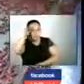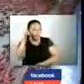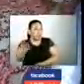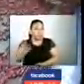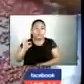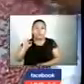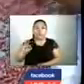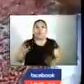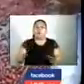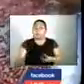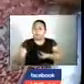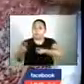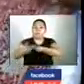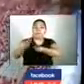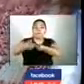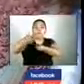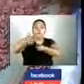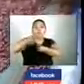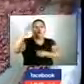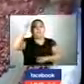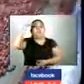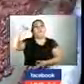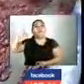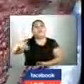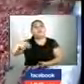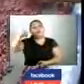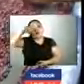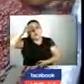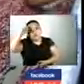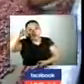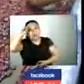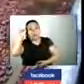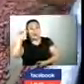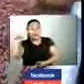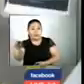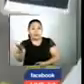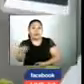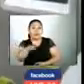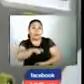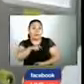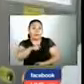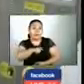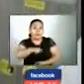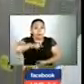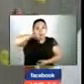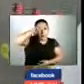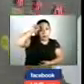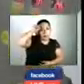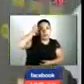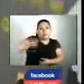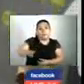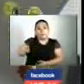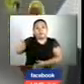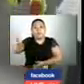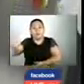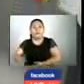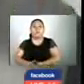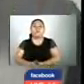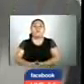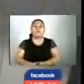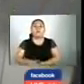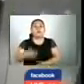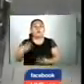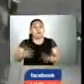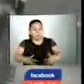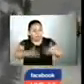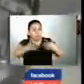generación de empleo para mujeres, quienes cada día se encargan de llevar el sustento a su hogar. Además, en el